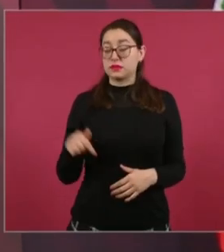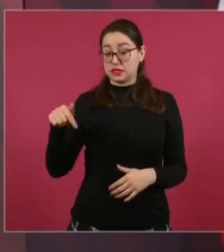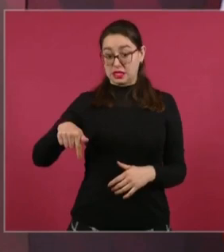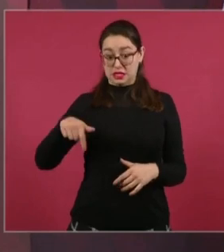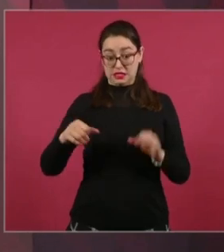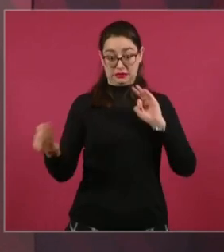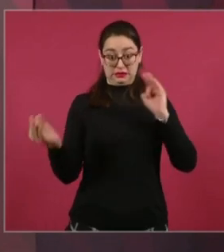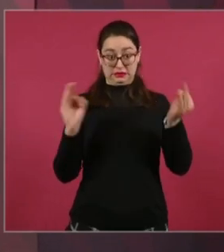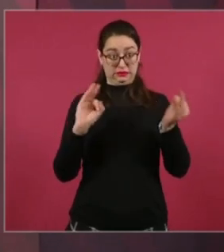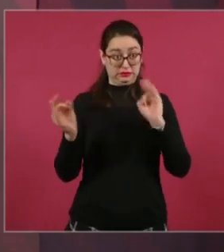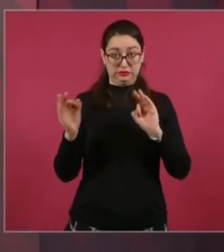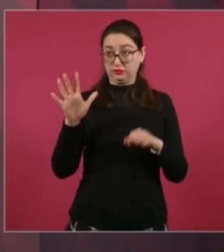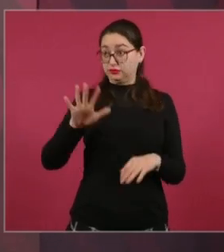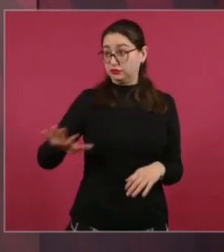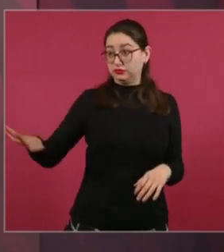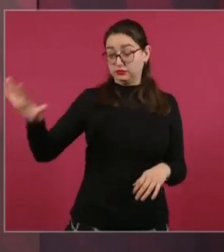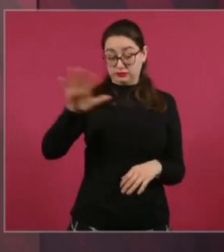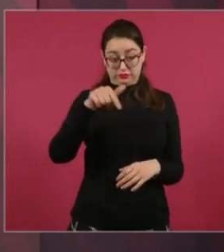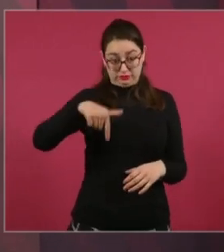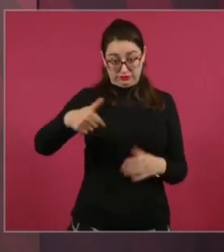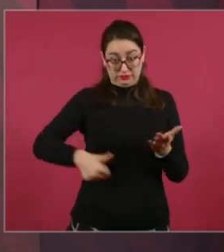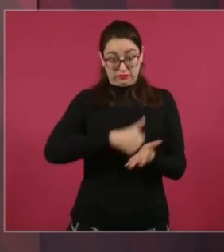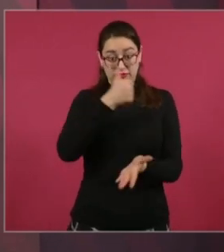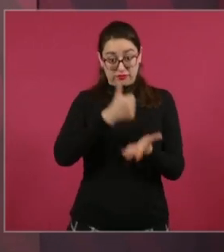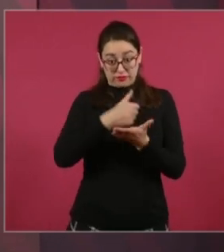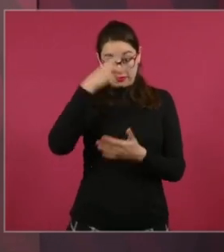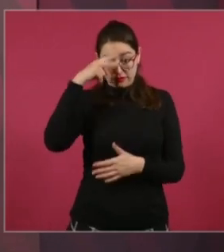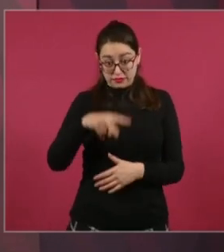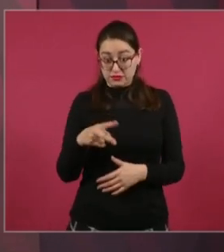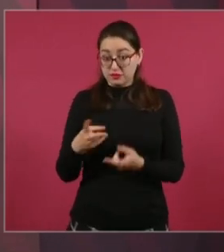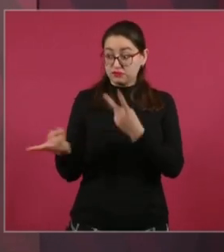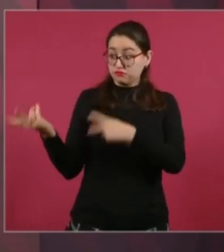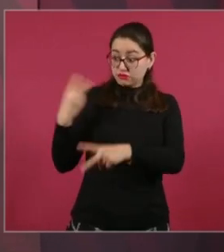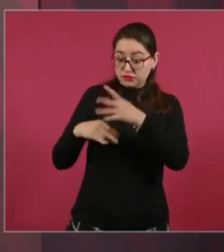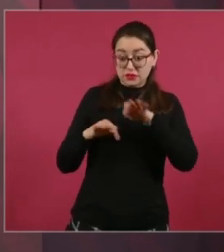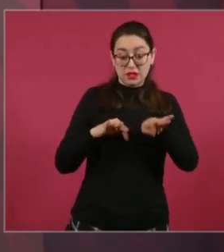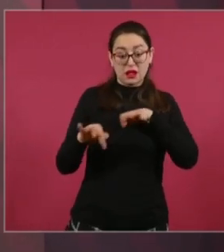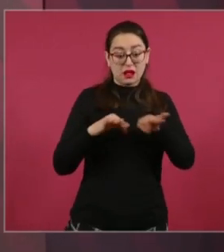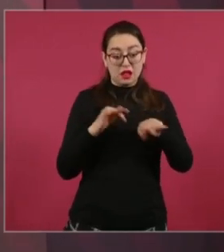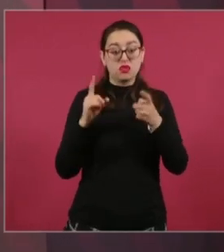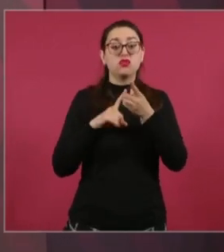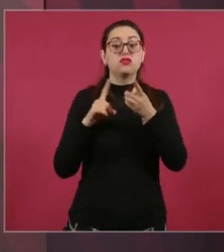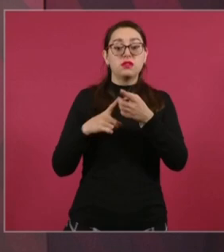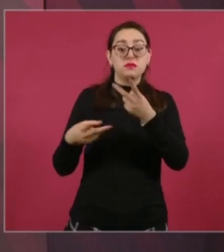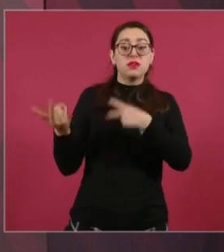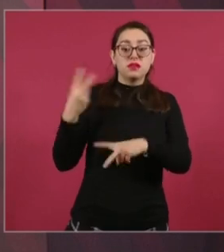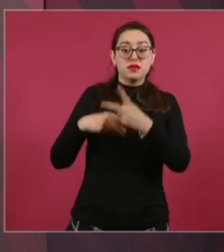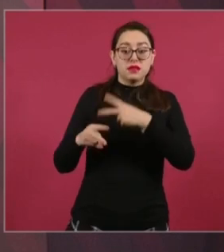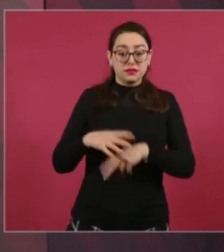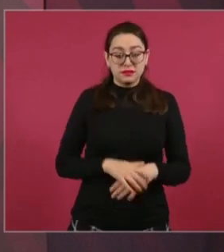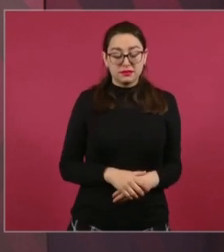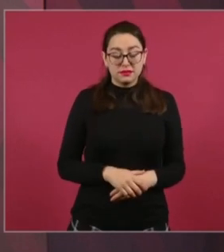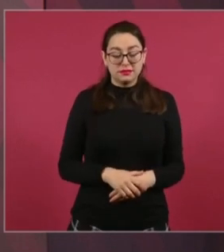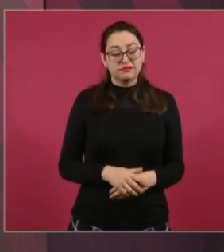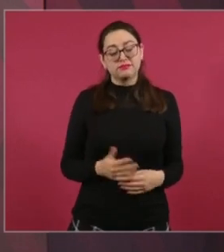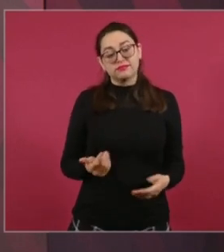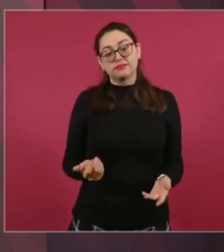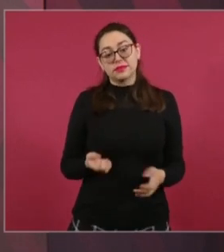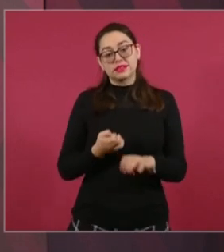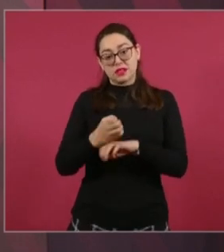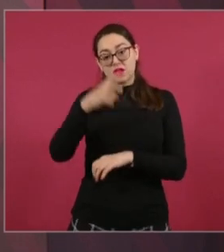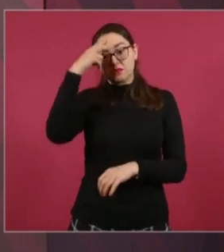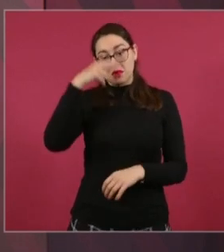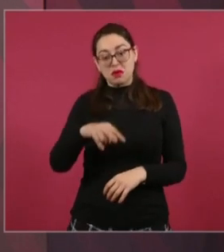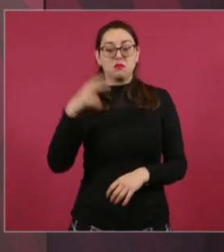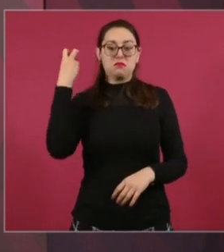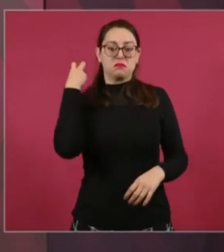buscándose la vida, la mayoría del Estado de México, que viajan todo